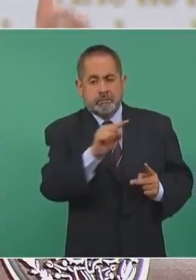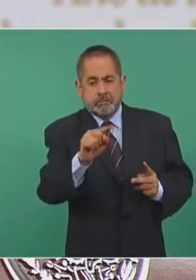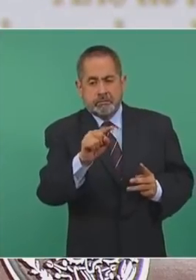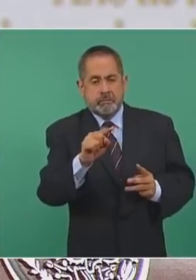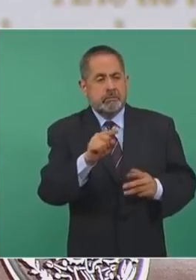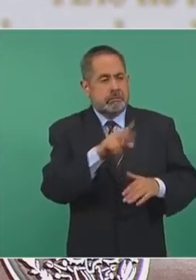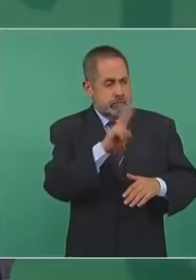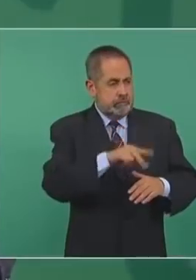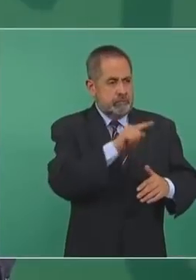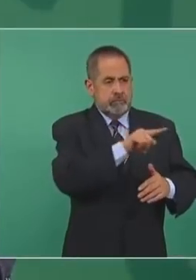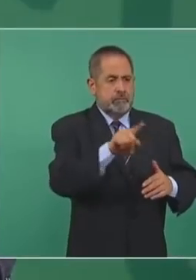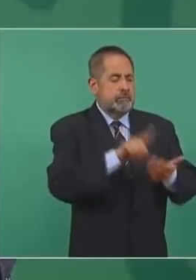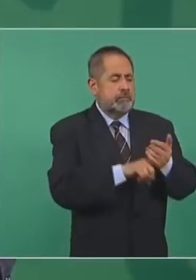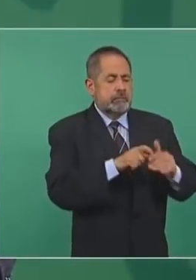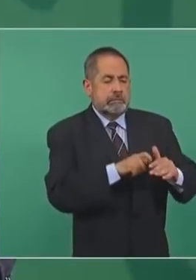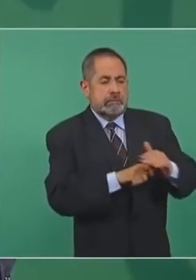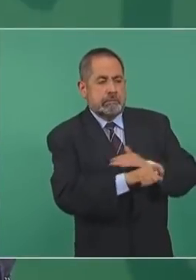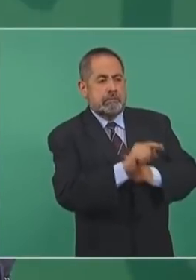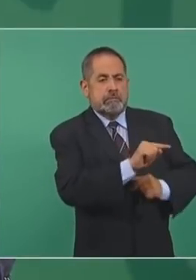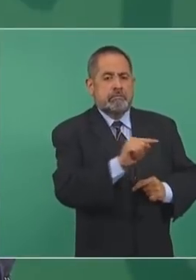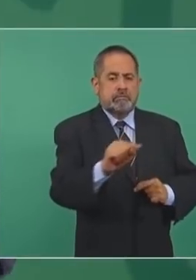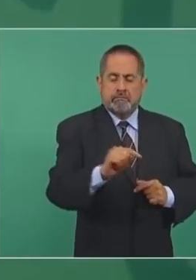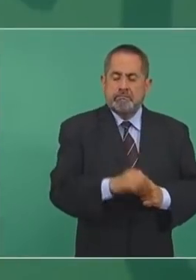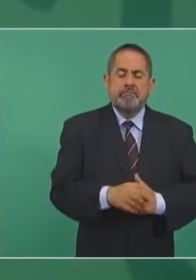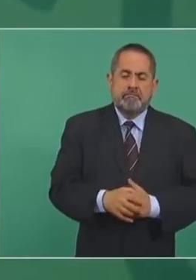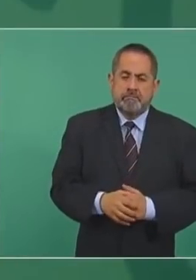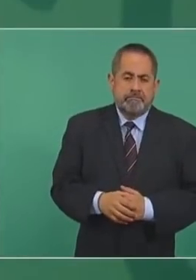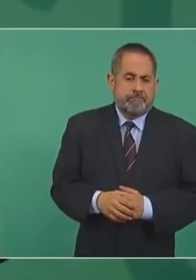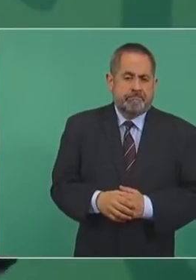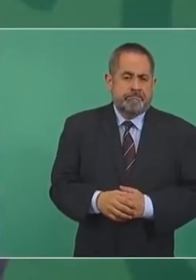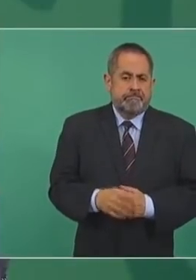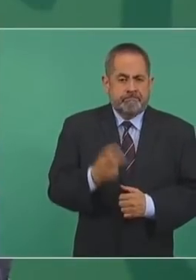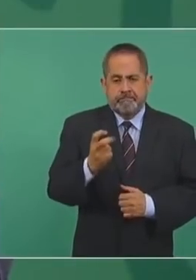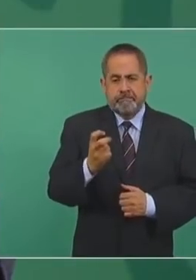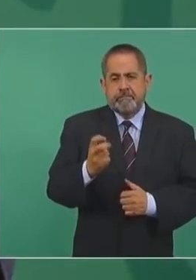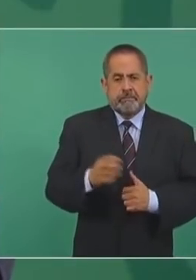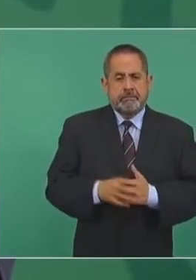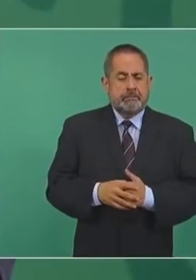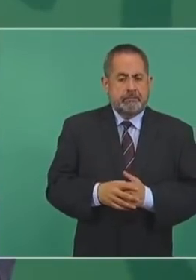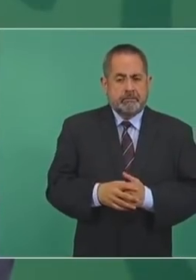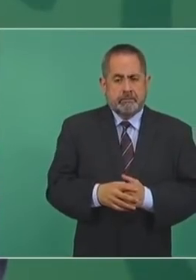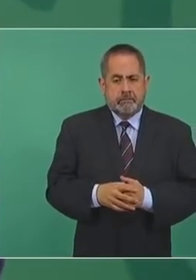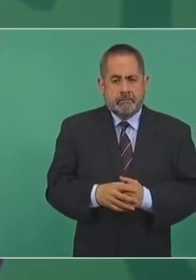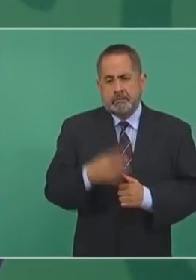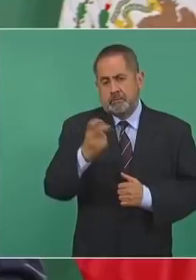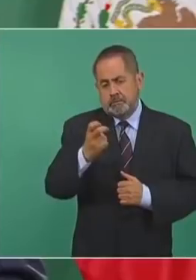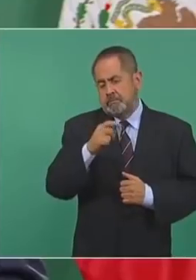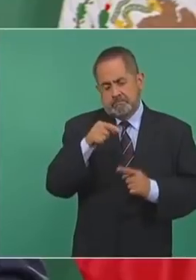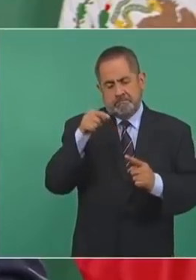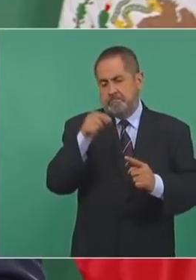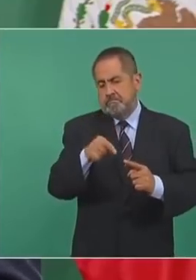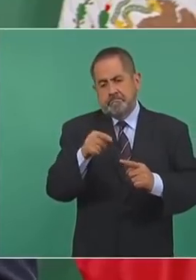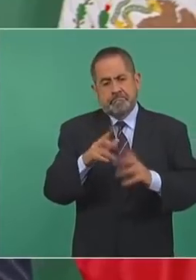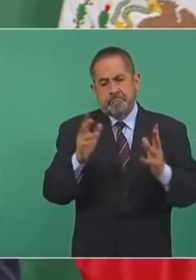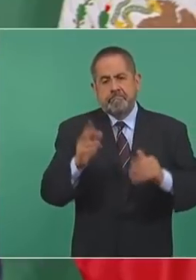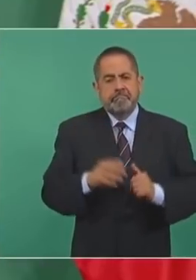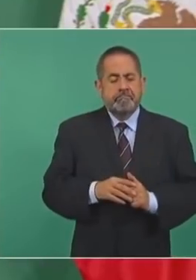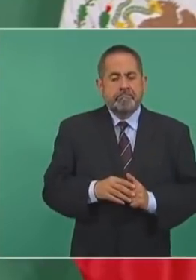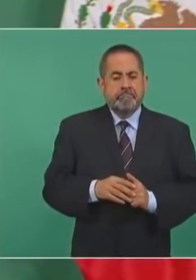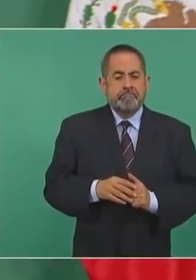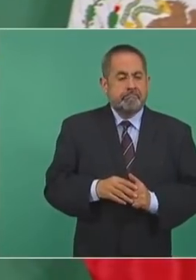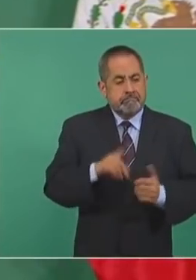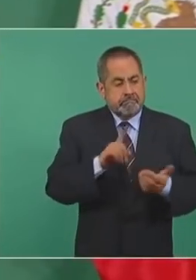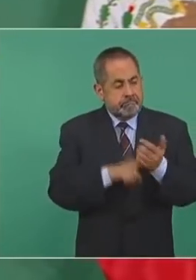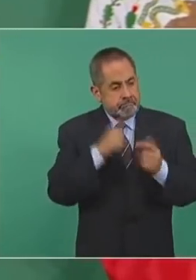que recibieron dinero. Eso es lo que está de